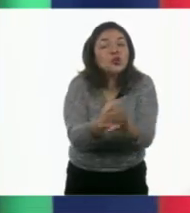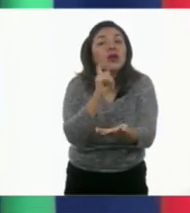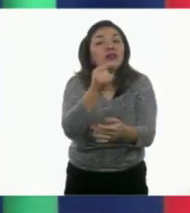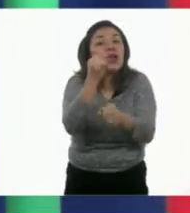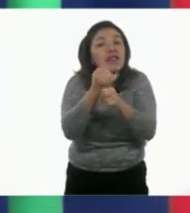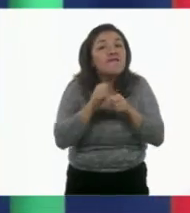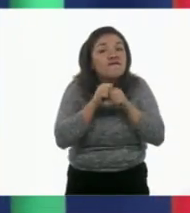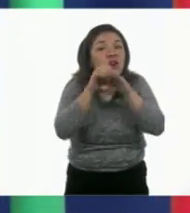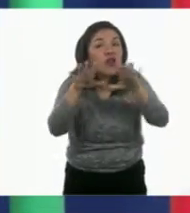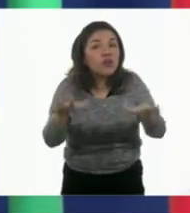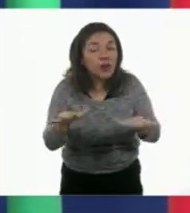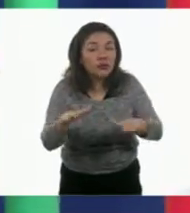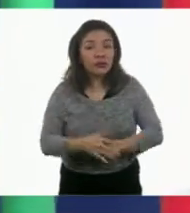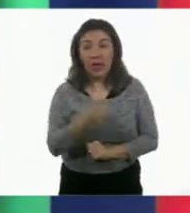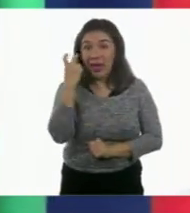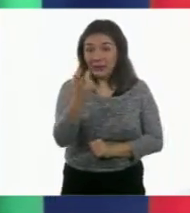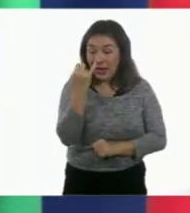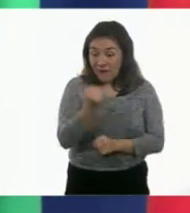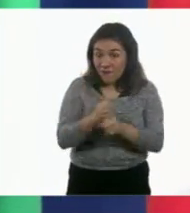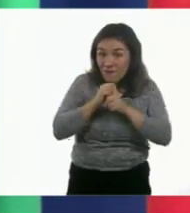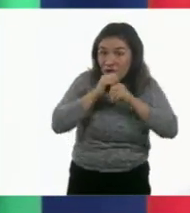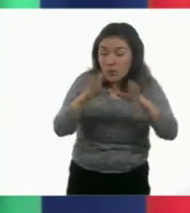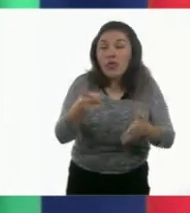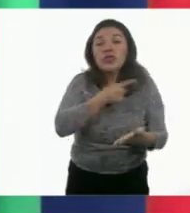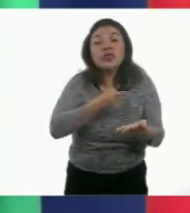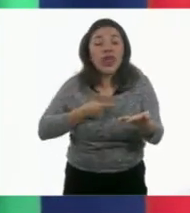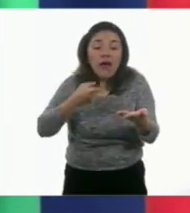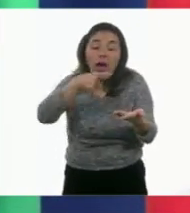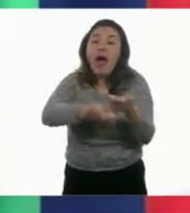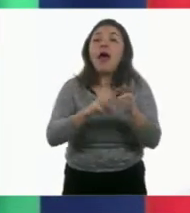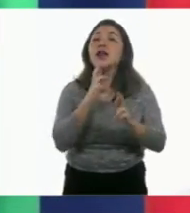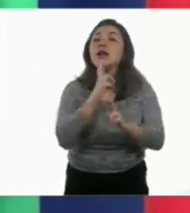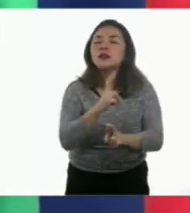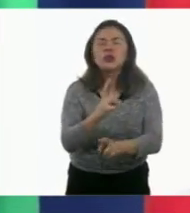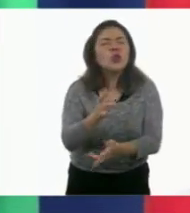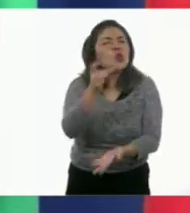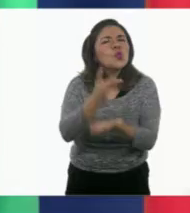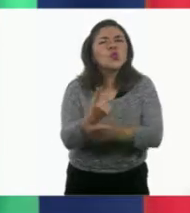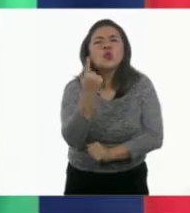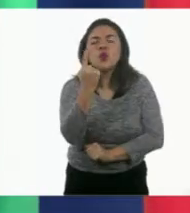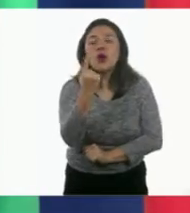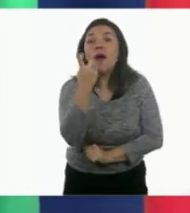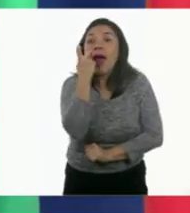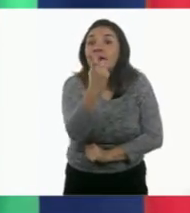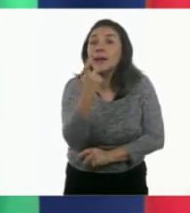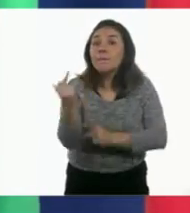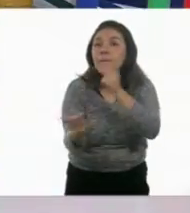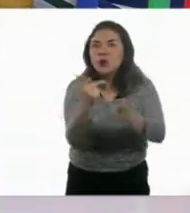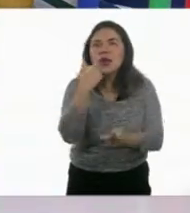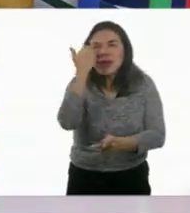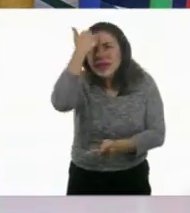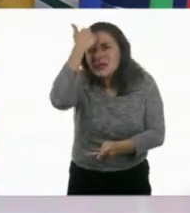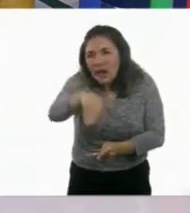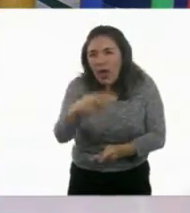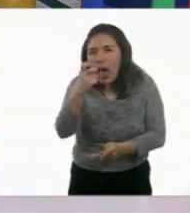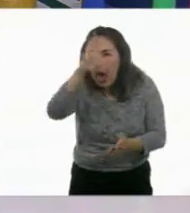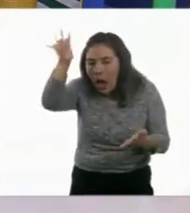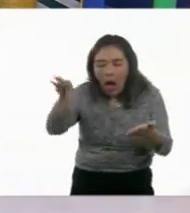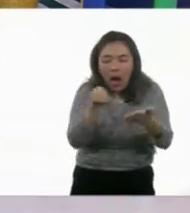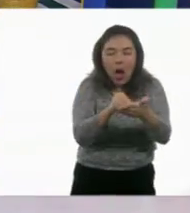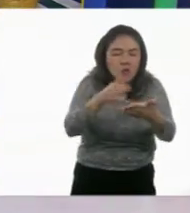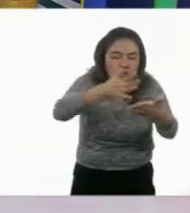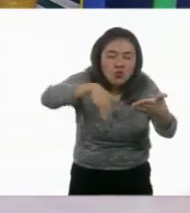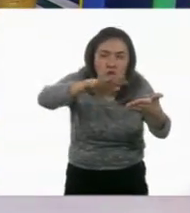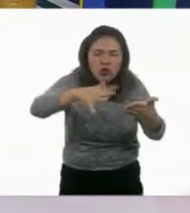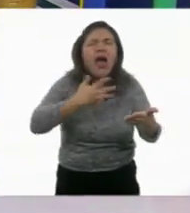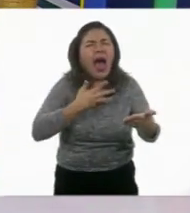información. Esta información debe responder únicamente a esa pregunta. Aunque haya otras